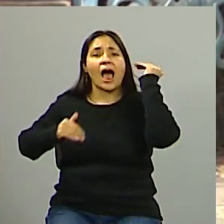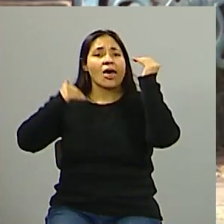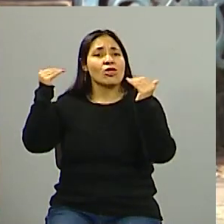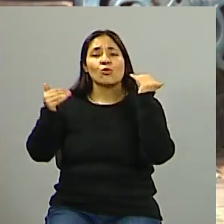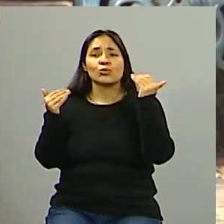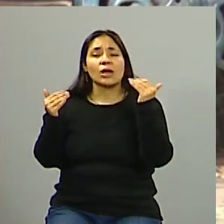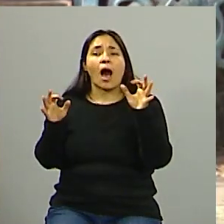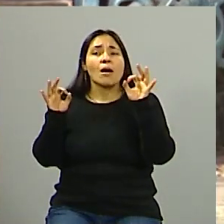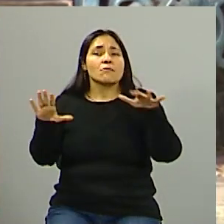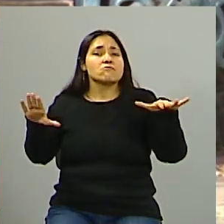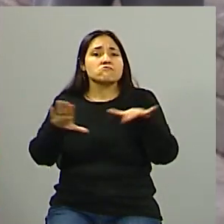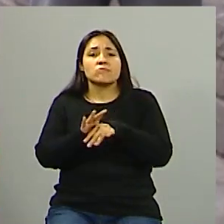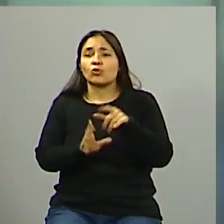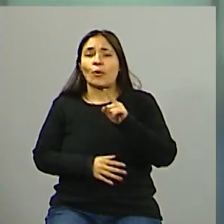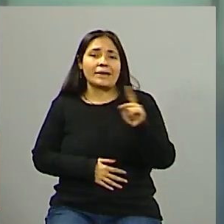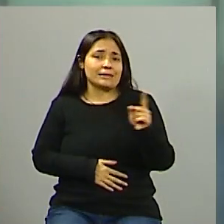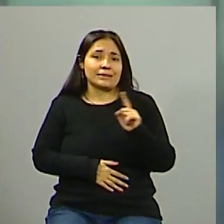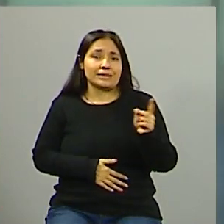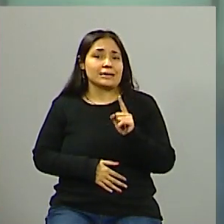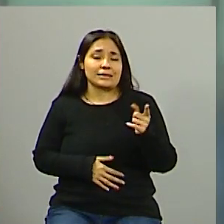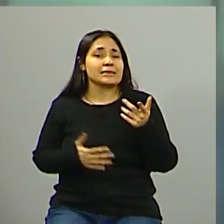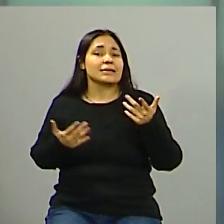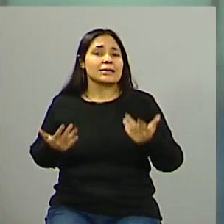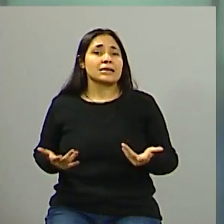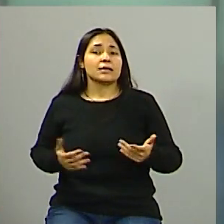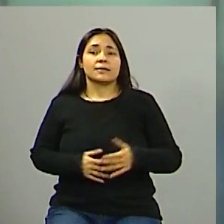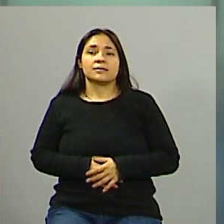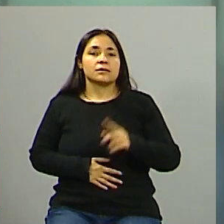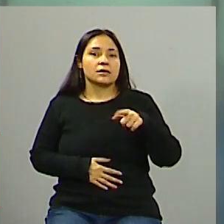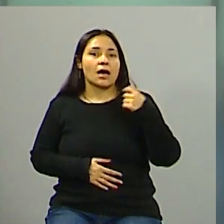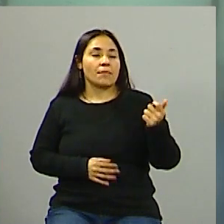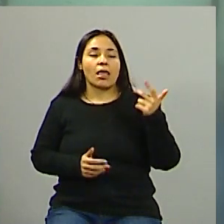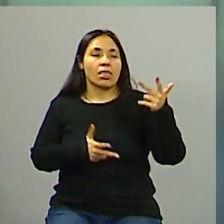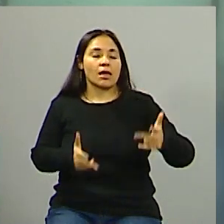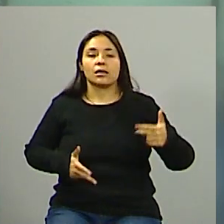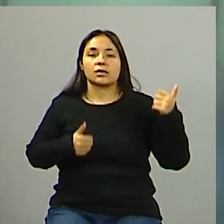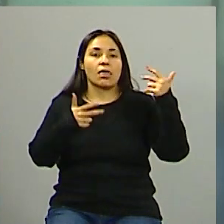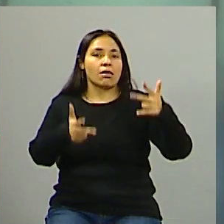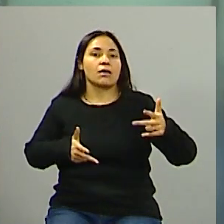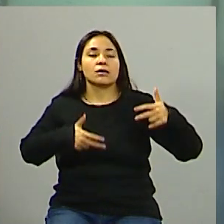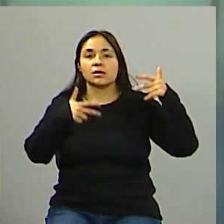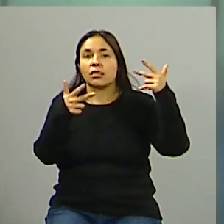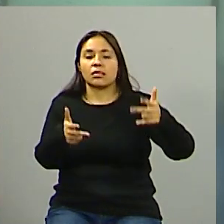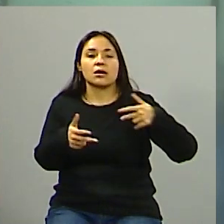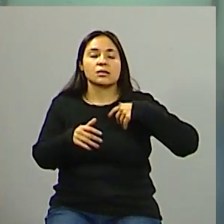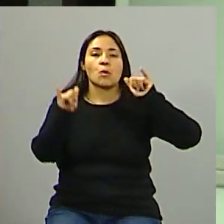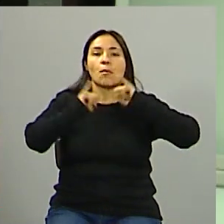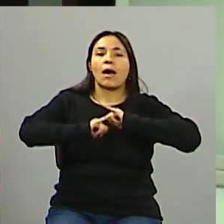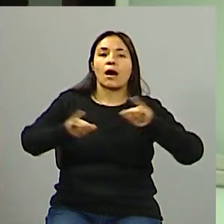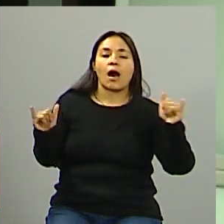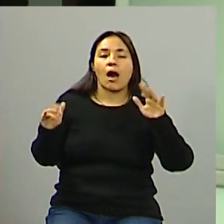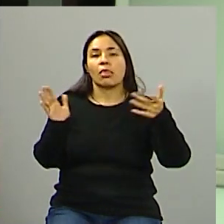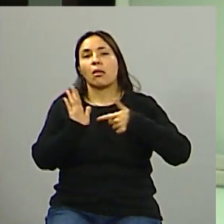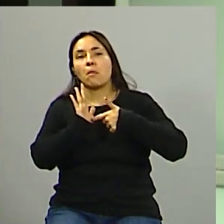no es la óptica. Digo, digan lo que digan, ¿no? Y hagan la propaganda que hagan, porque uno